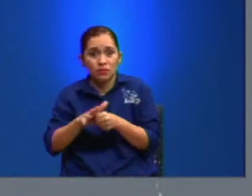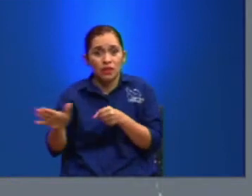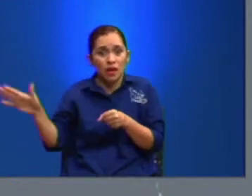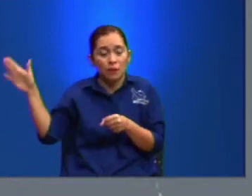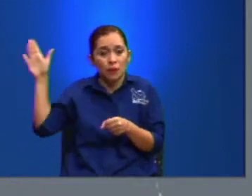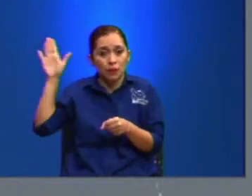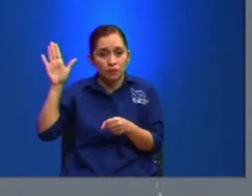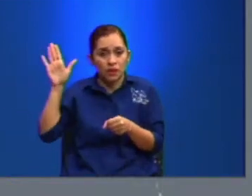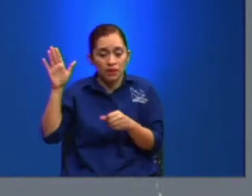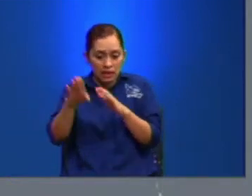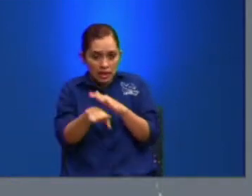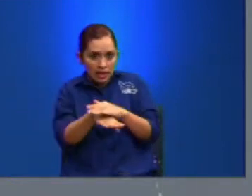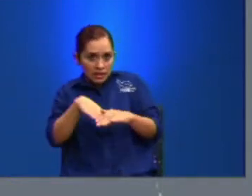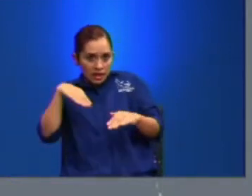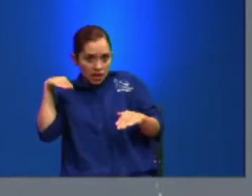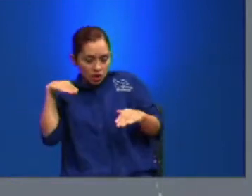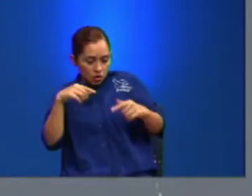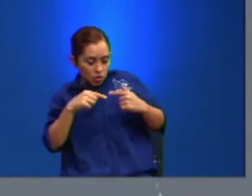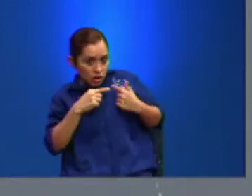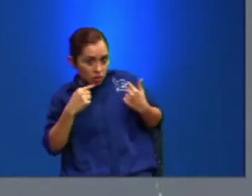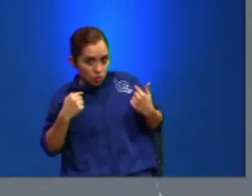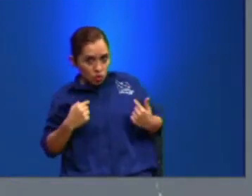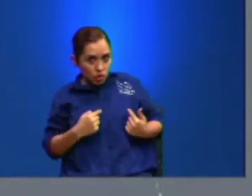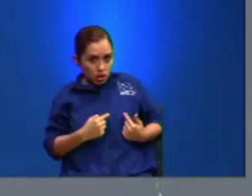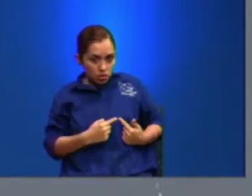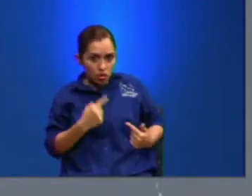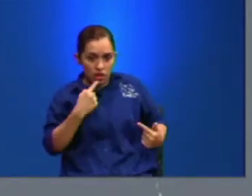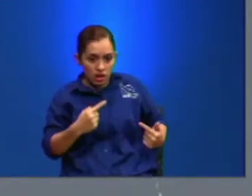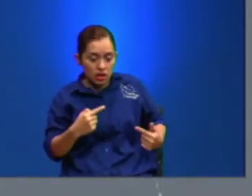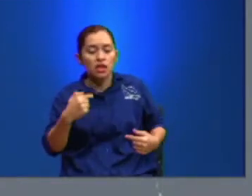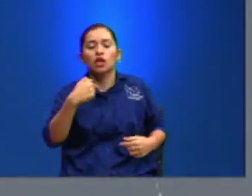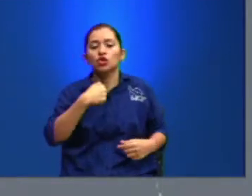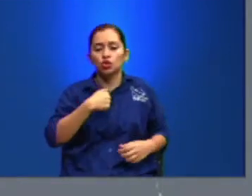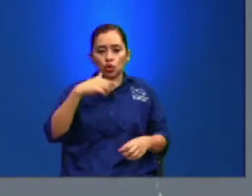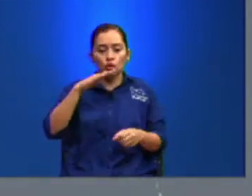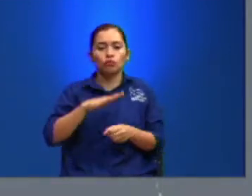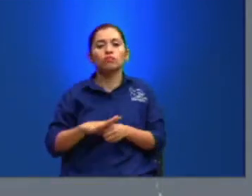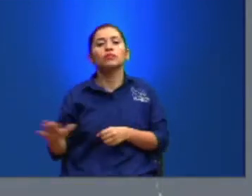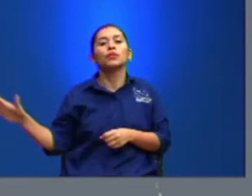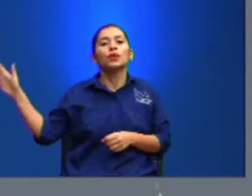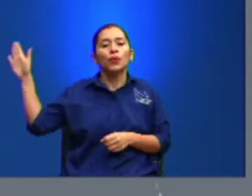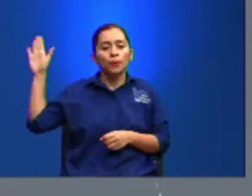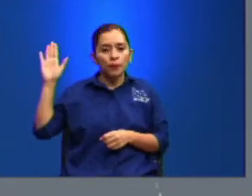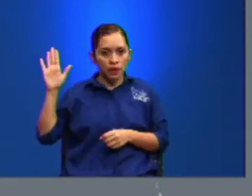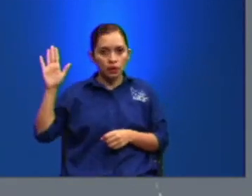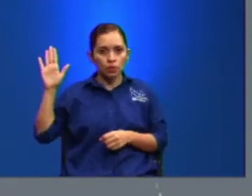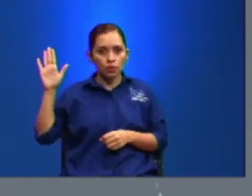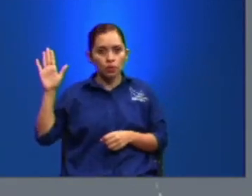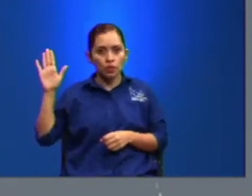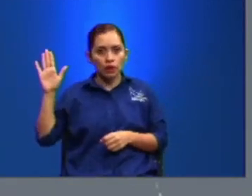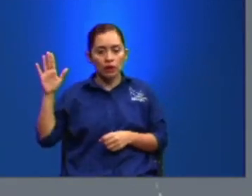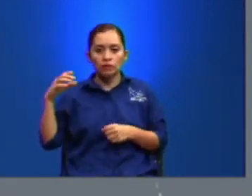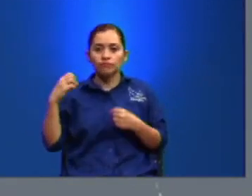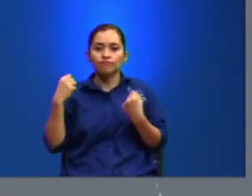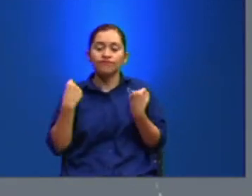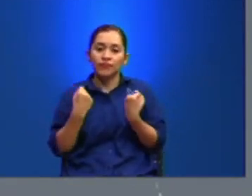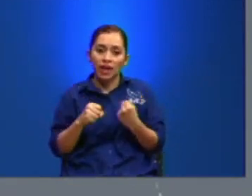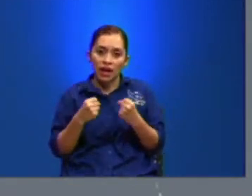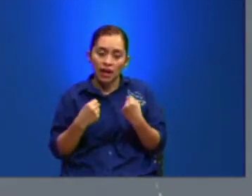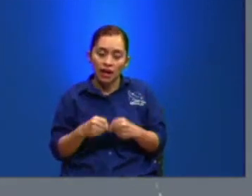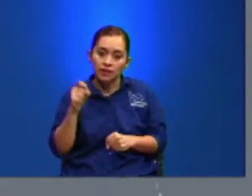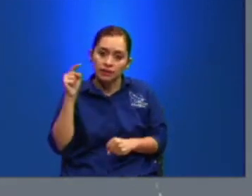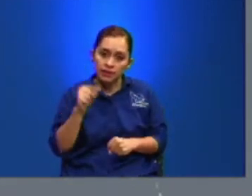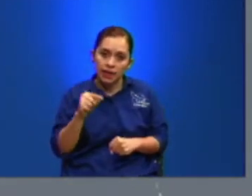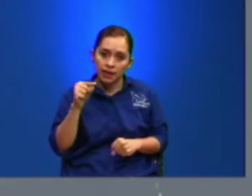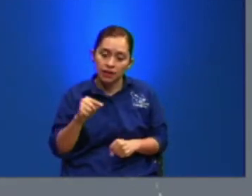si salió de tu corazón y dice yo prometo yo lo voy a hacer lo cumplo porque lo cumplo haz esto ahora hijo mío